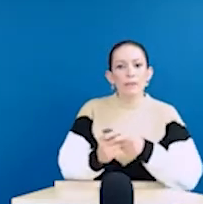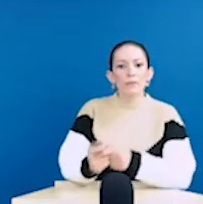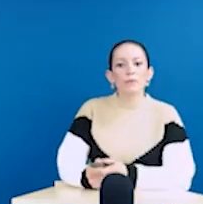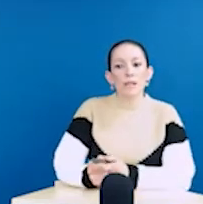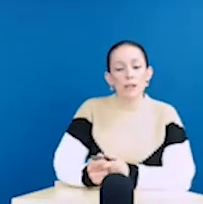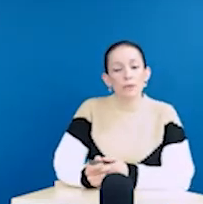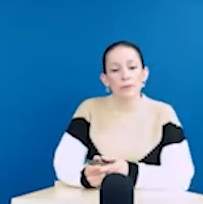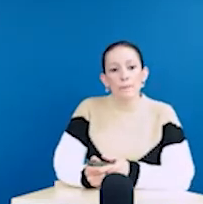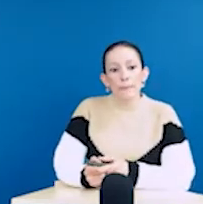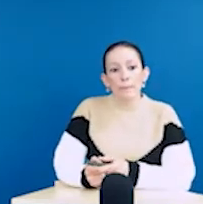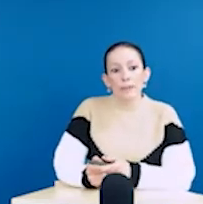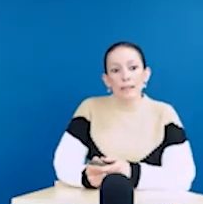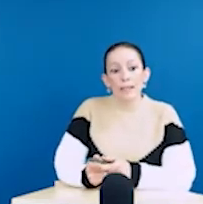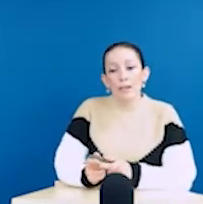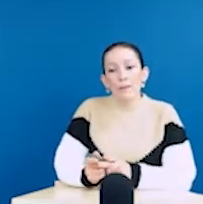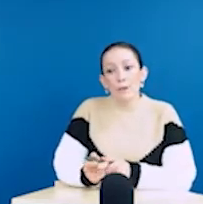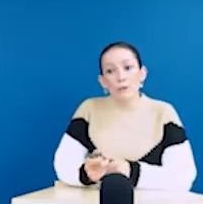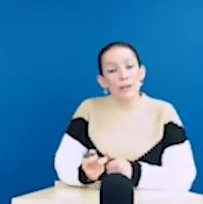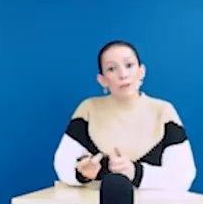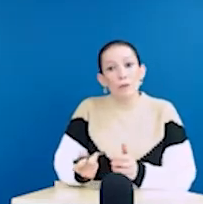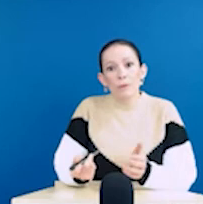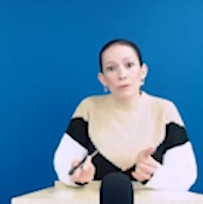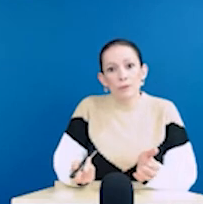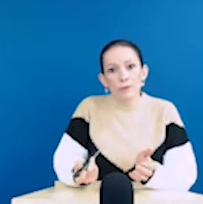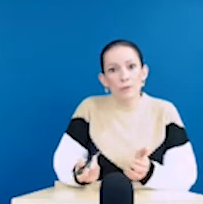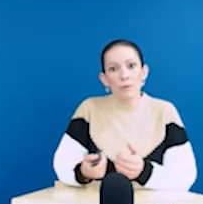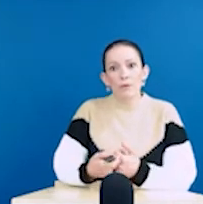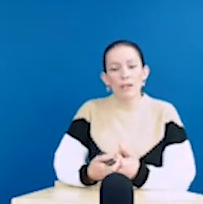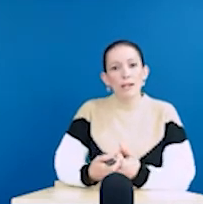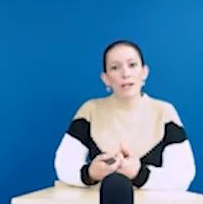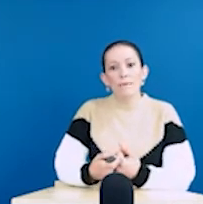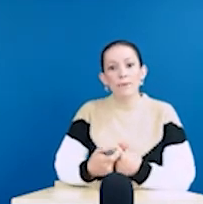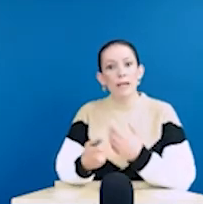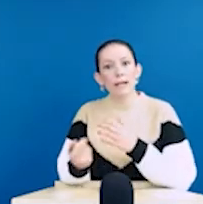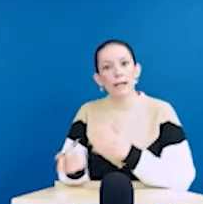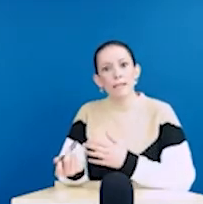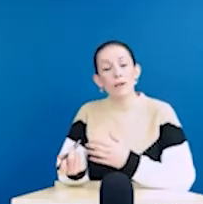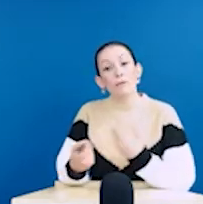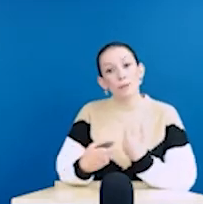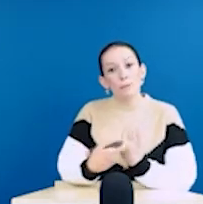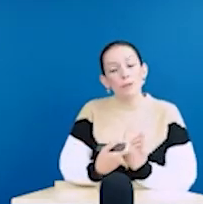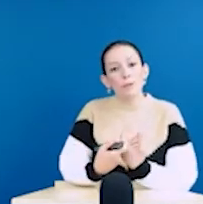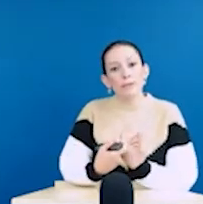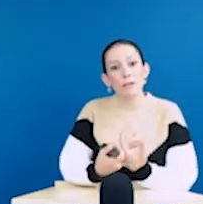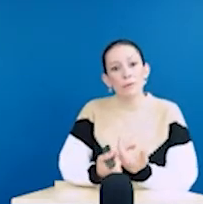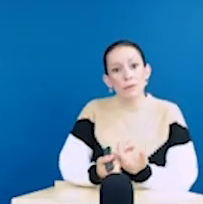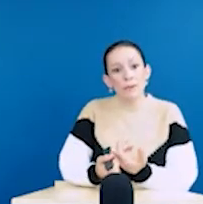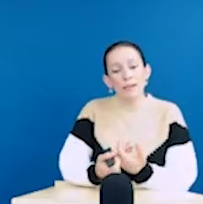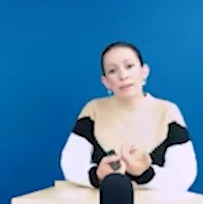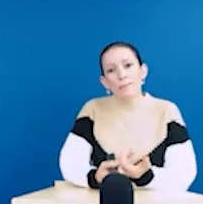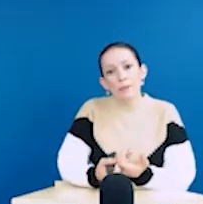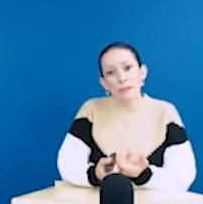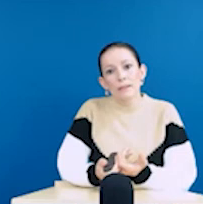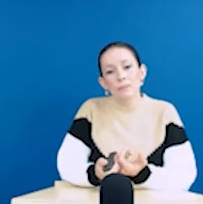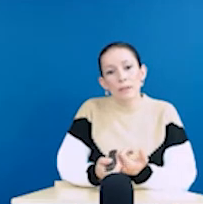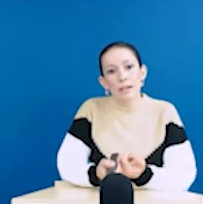cuidado que tenemos con ellos, porque la higiene de manos no es obvio. Si uno llega de la calle a un servicio de salud,